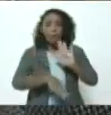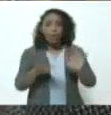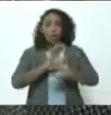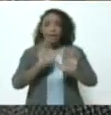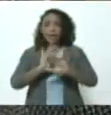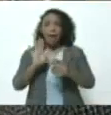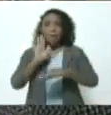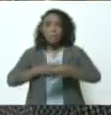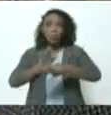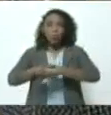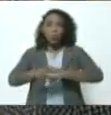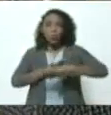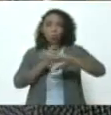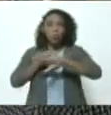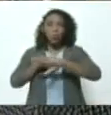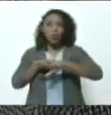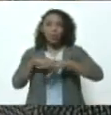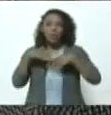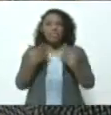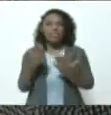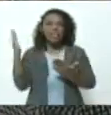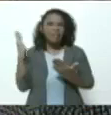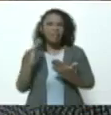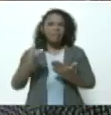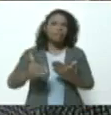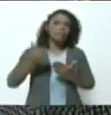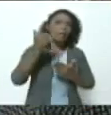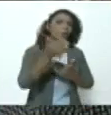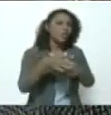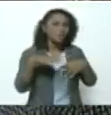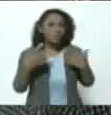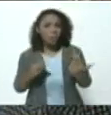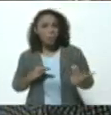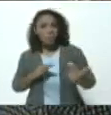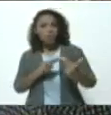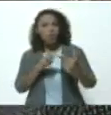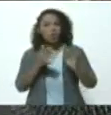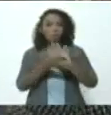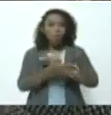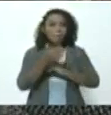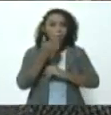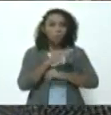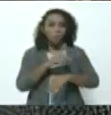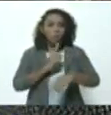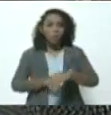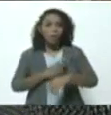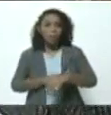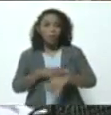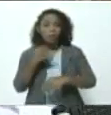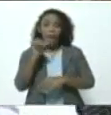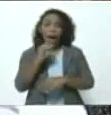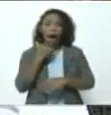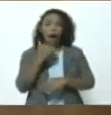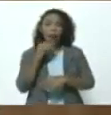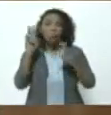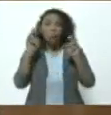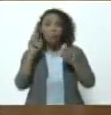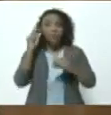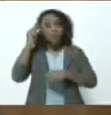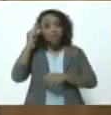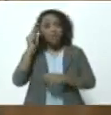anunciados, ¿qué viene después? ¿Qué nos vamos a encontrar en la próxima temporada y si tiene prevista alguna nueva